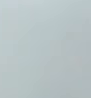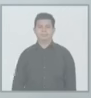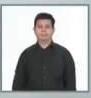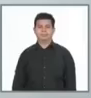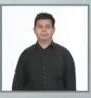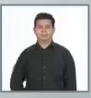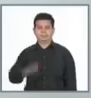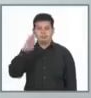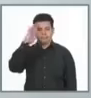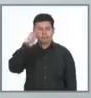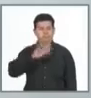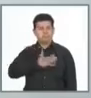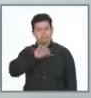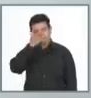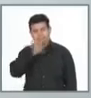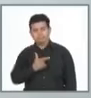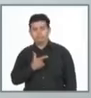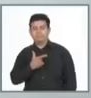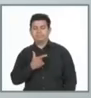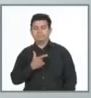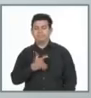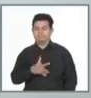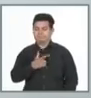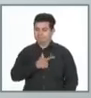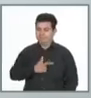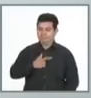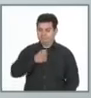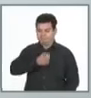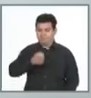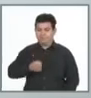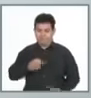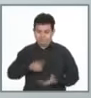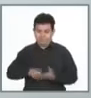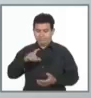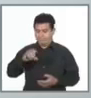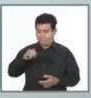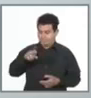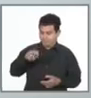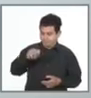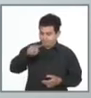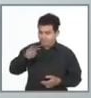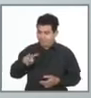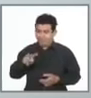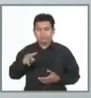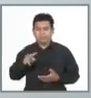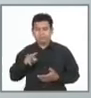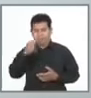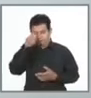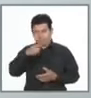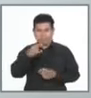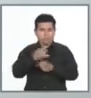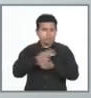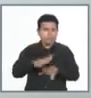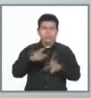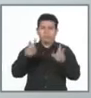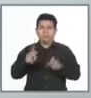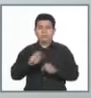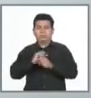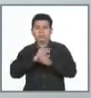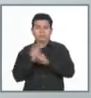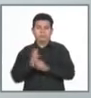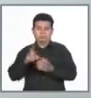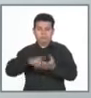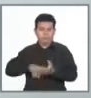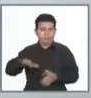hola qué tal muy buenas noches es un gusto poder saludarlos desde la corporación una caña de radio y televisión para llevarle el informe por kobe 19